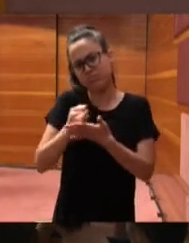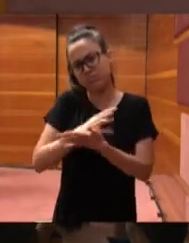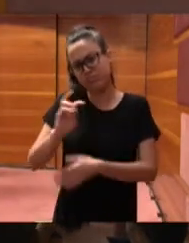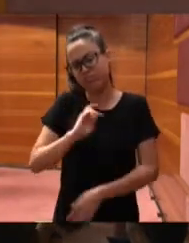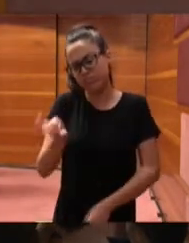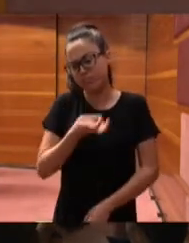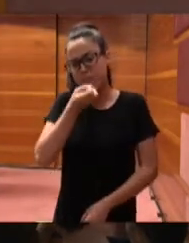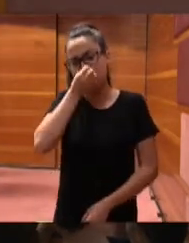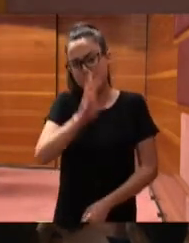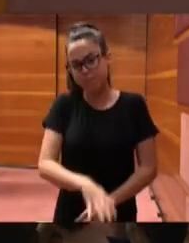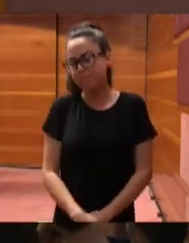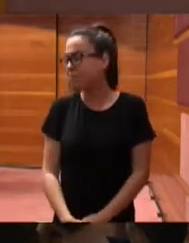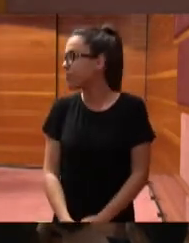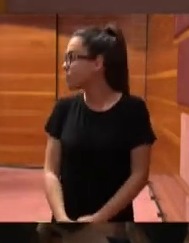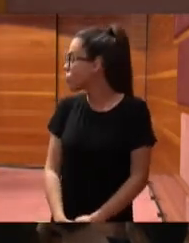Bien.